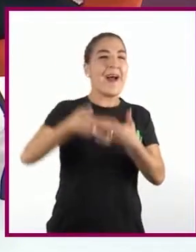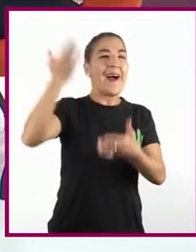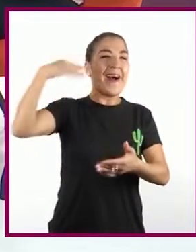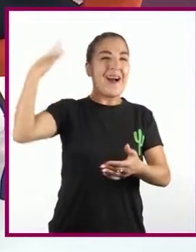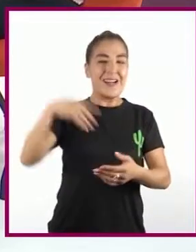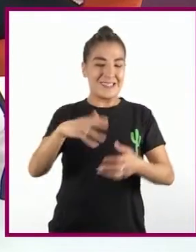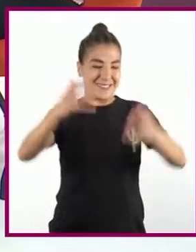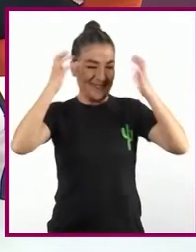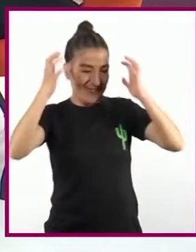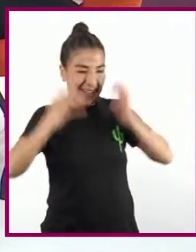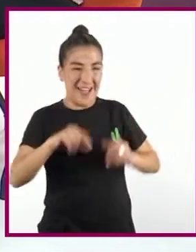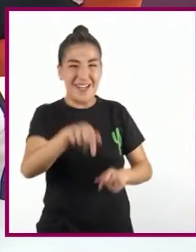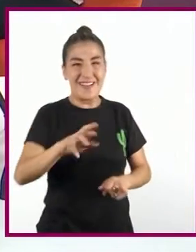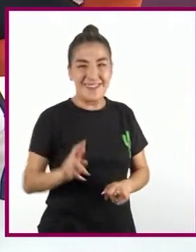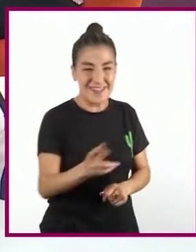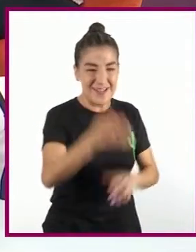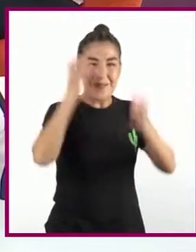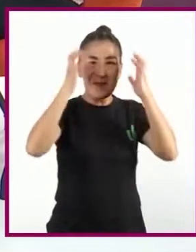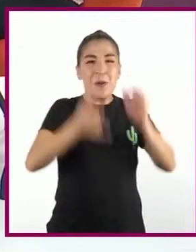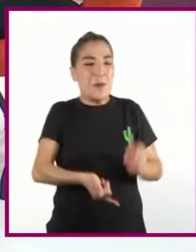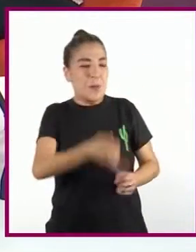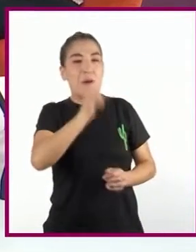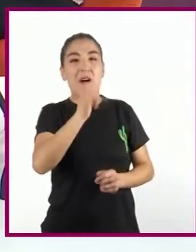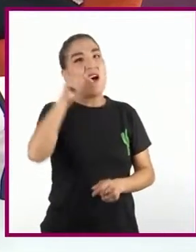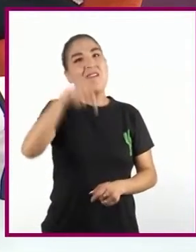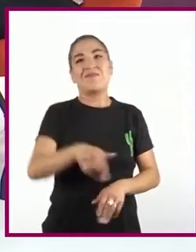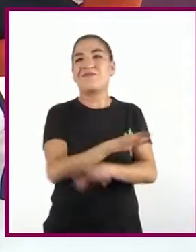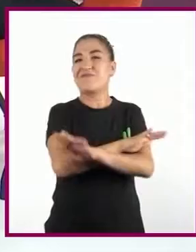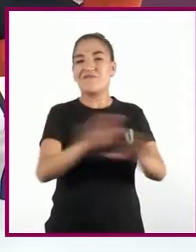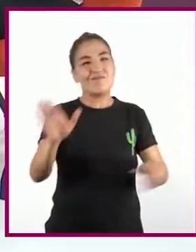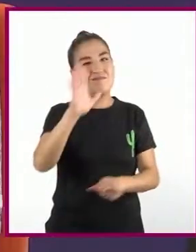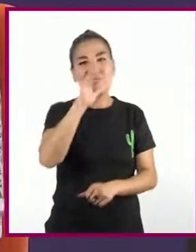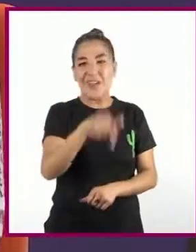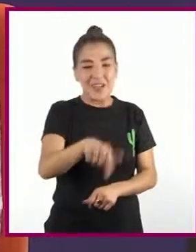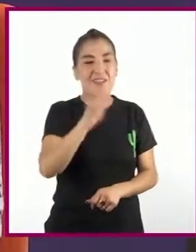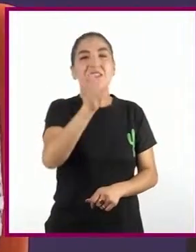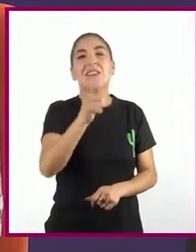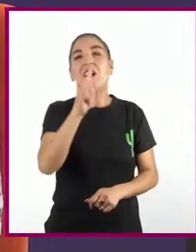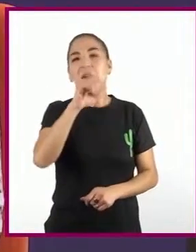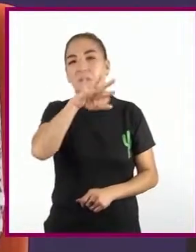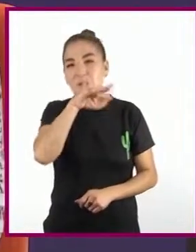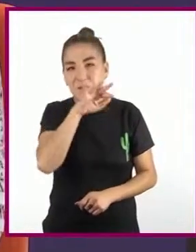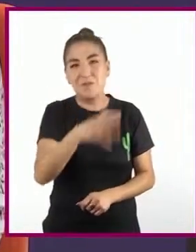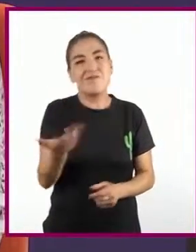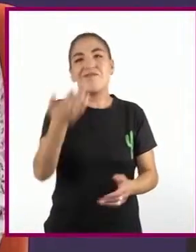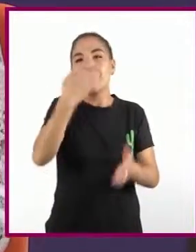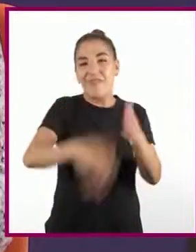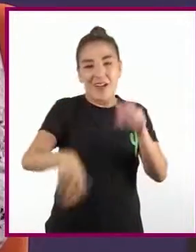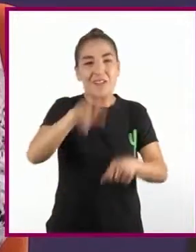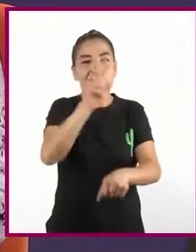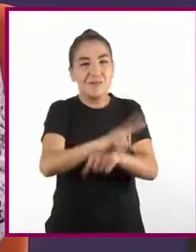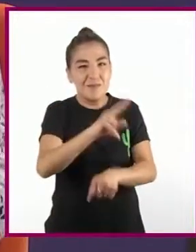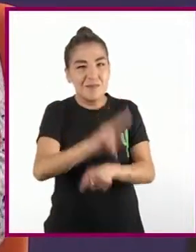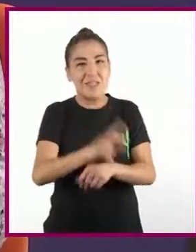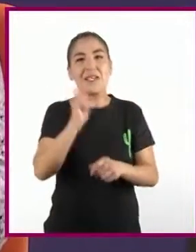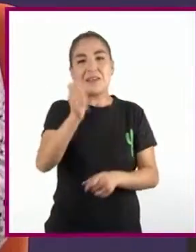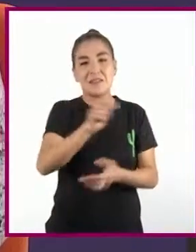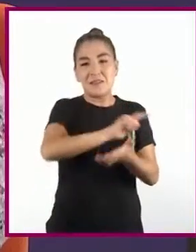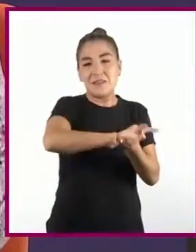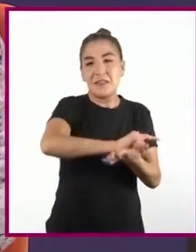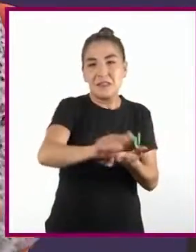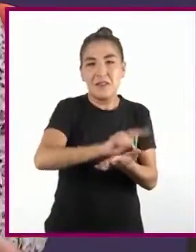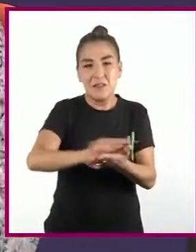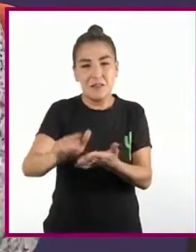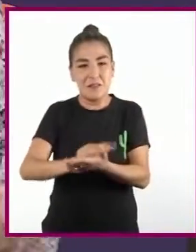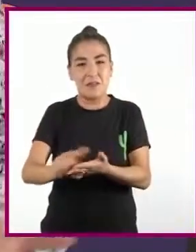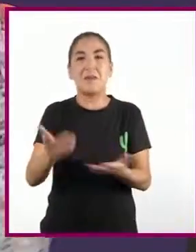bañábamos, tomábamos agua, ya no se puede. Y básicamente, pues es un poco porque no hemos tenido el cuidado de verter, en este caso,